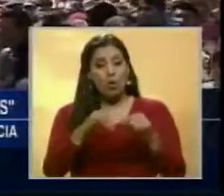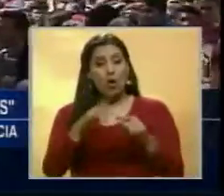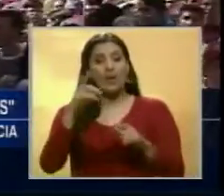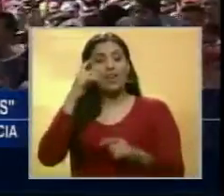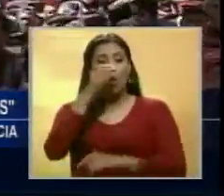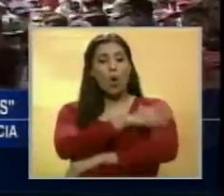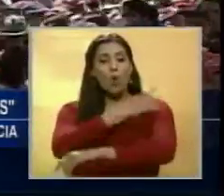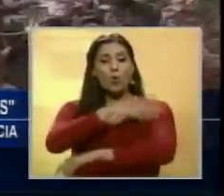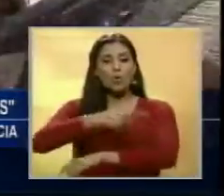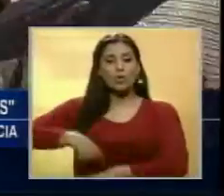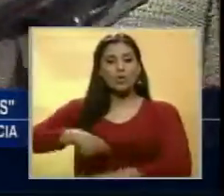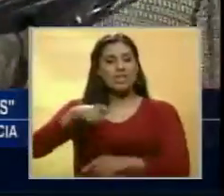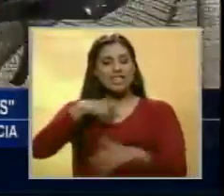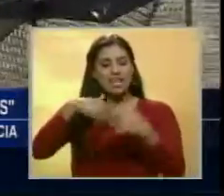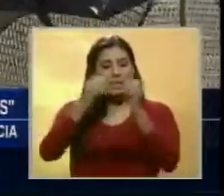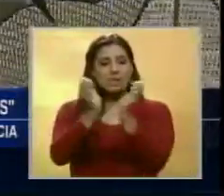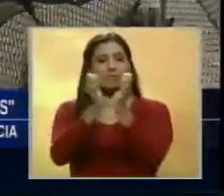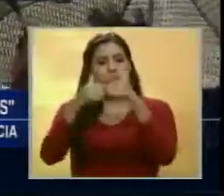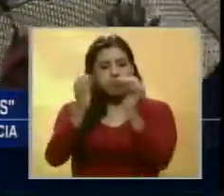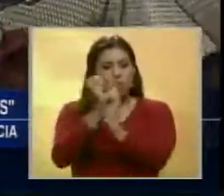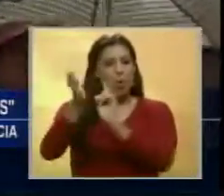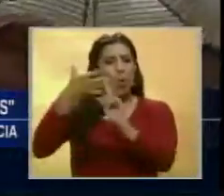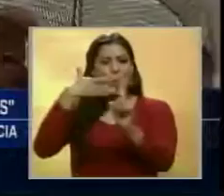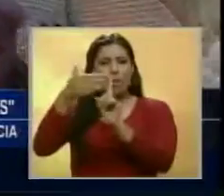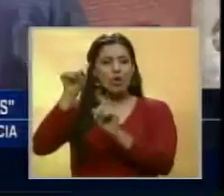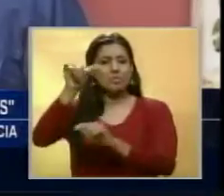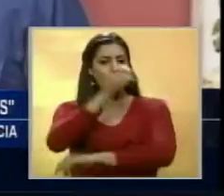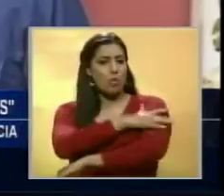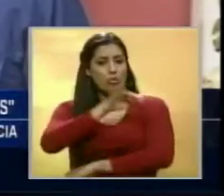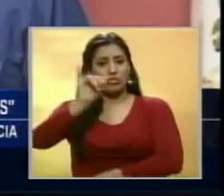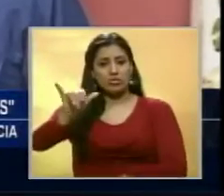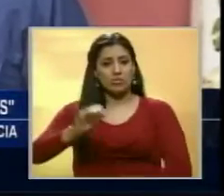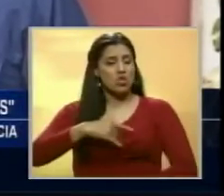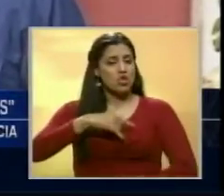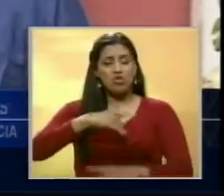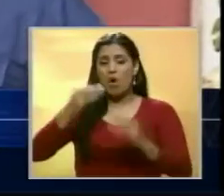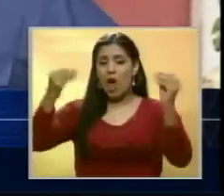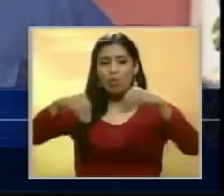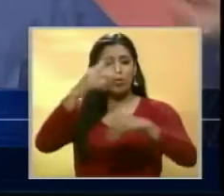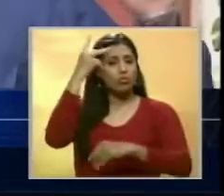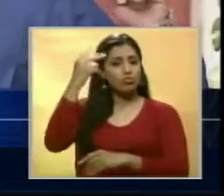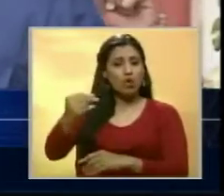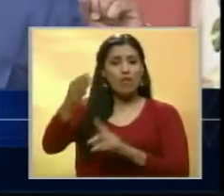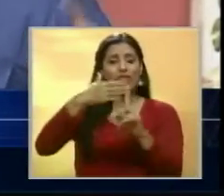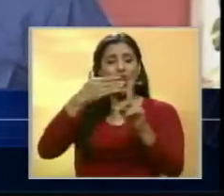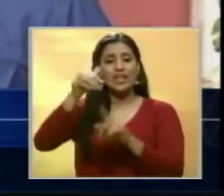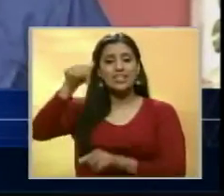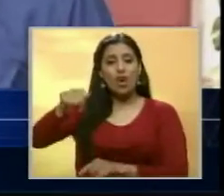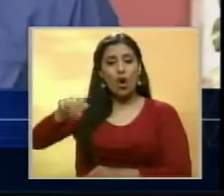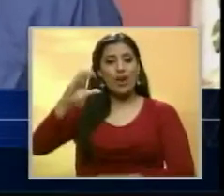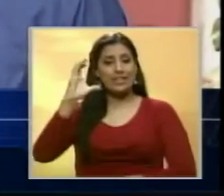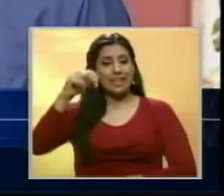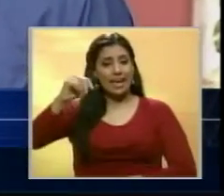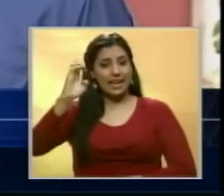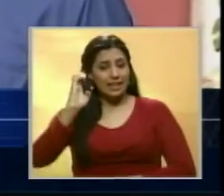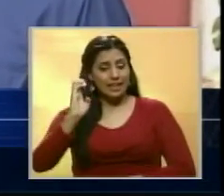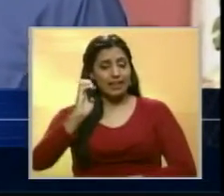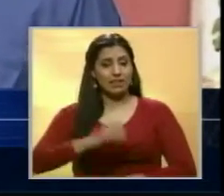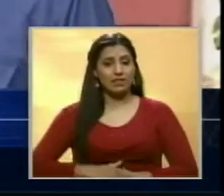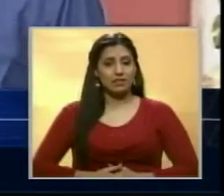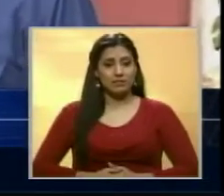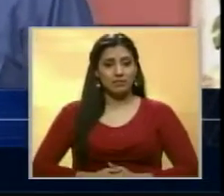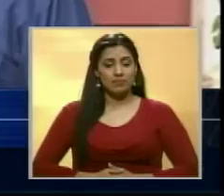en su opinión, solo buscan fomentar una escalada de violencia. Condeno la violencia que hubo hoy en el centro de Caracas,